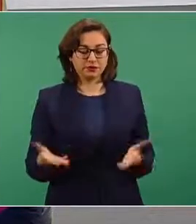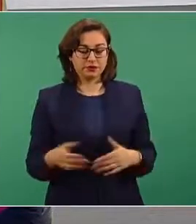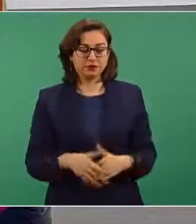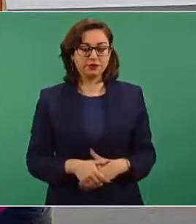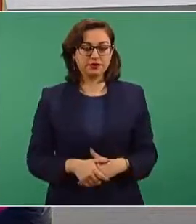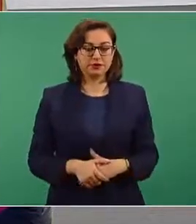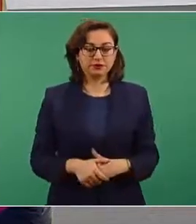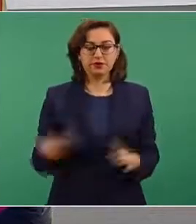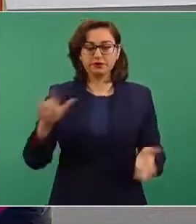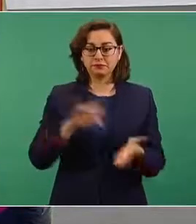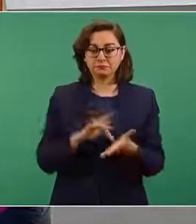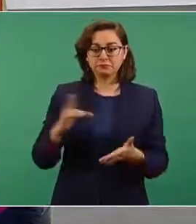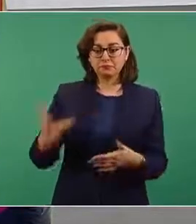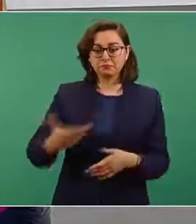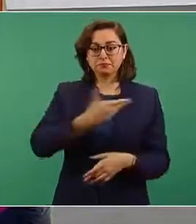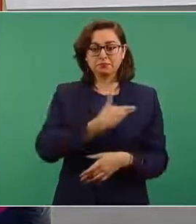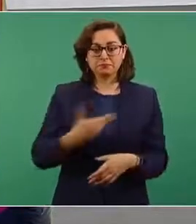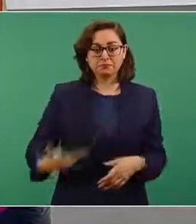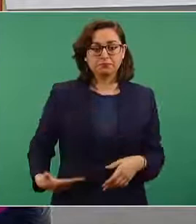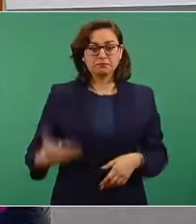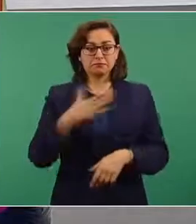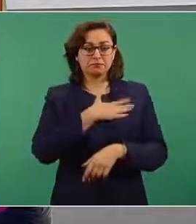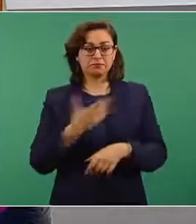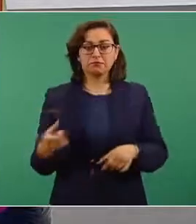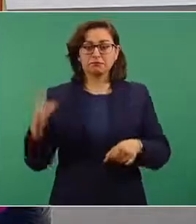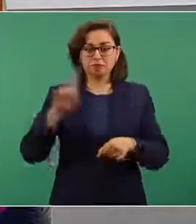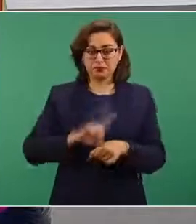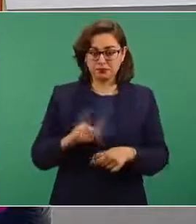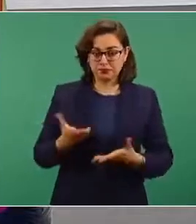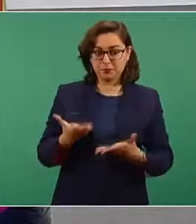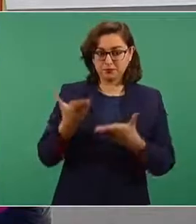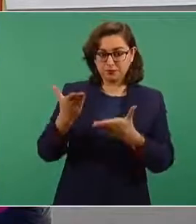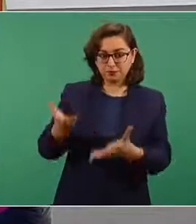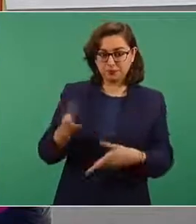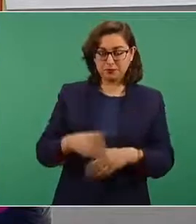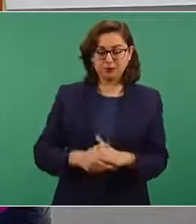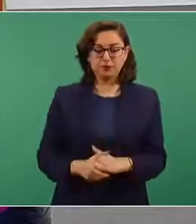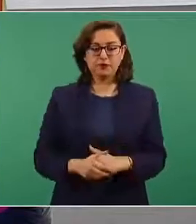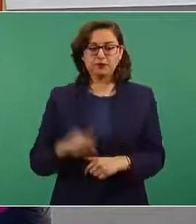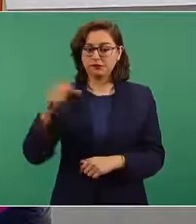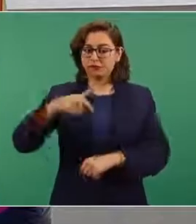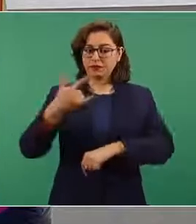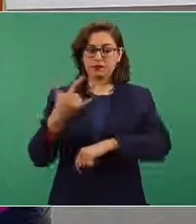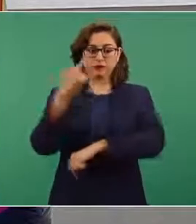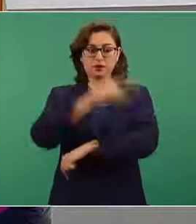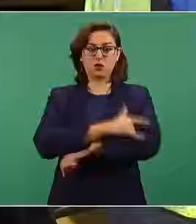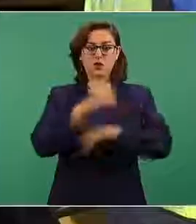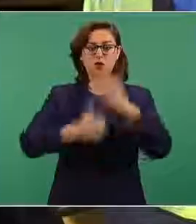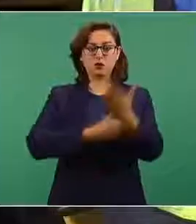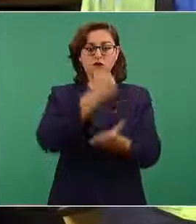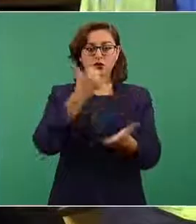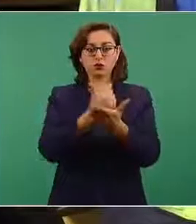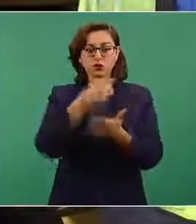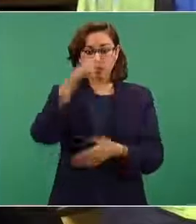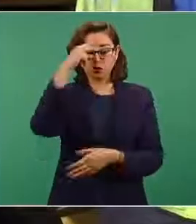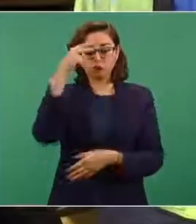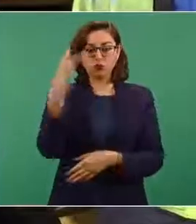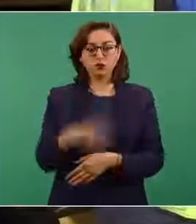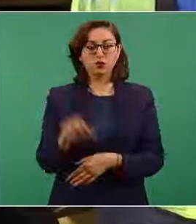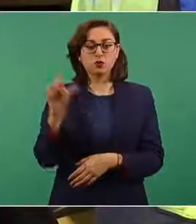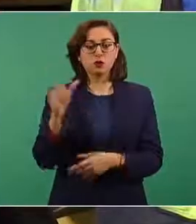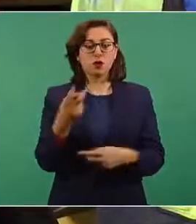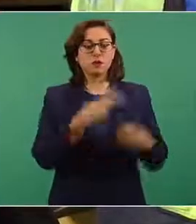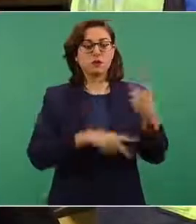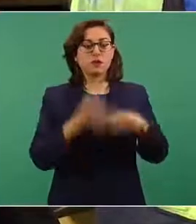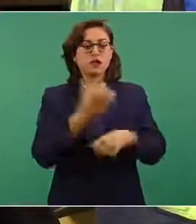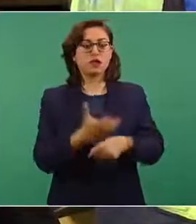Gracias, señor presidente. Buenos días tenga usted. Estamos aquí en el aeropuerto de la Ciudad de México. Me acompaña